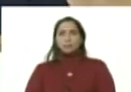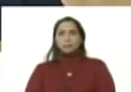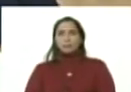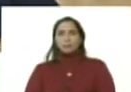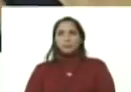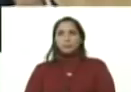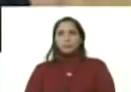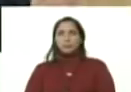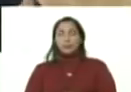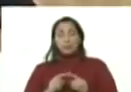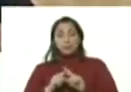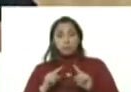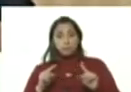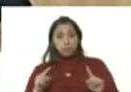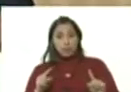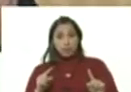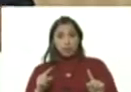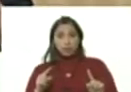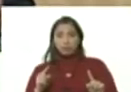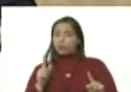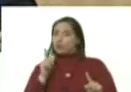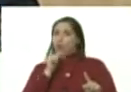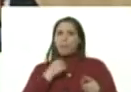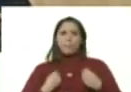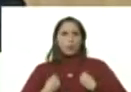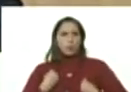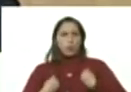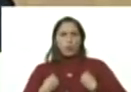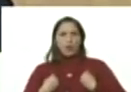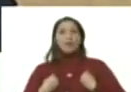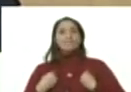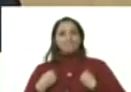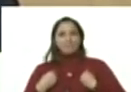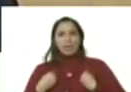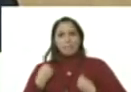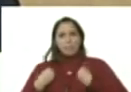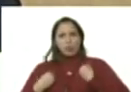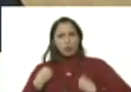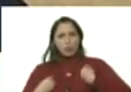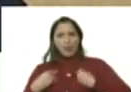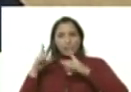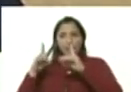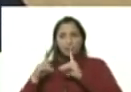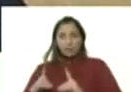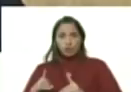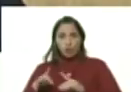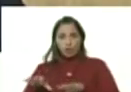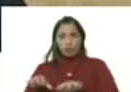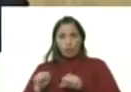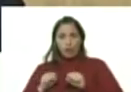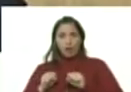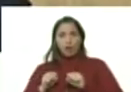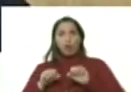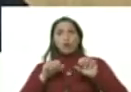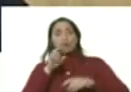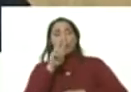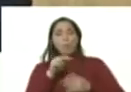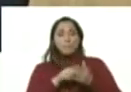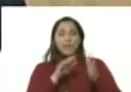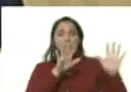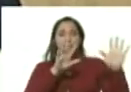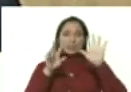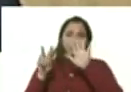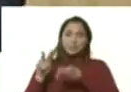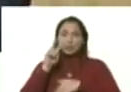Pero eso no es lo que preocupa son las decisiones que han tomado en 2017, en 2018 y en